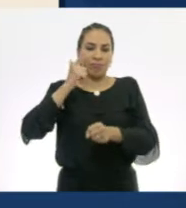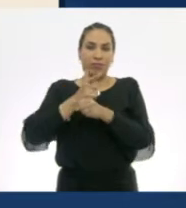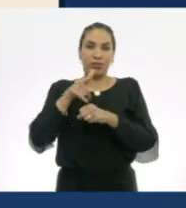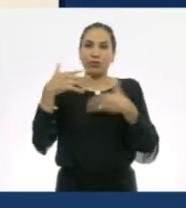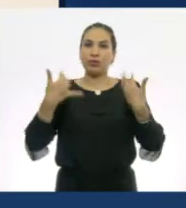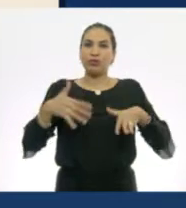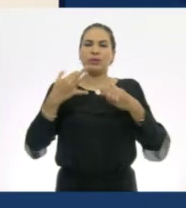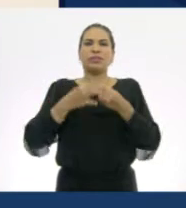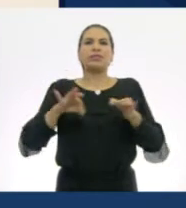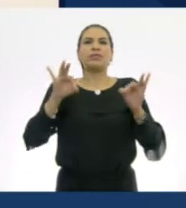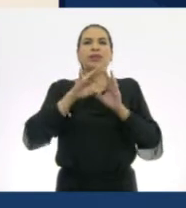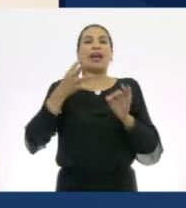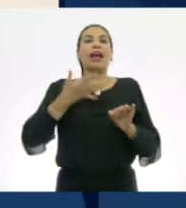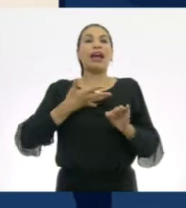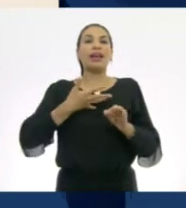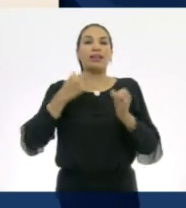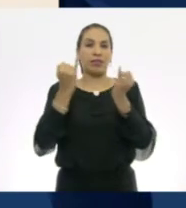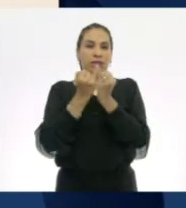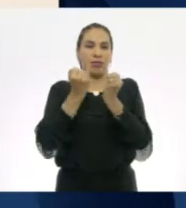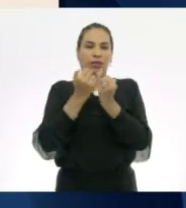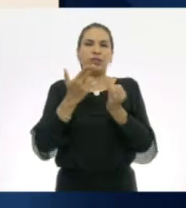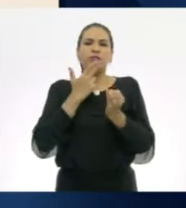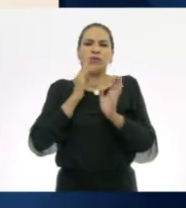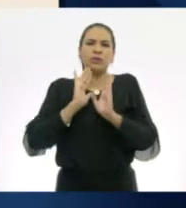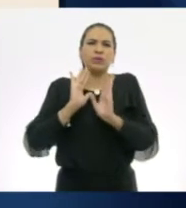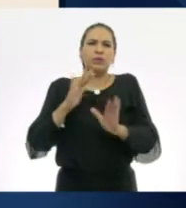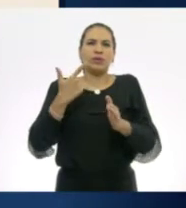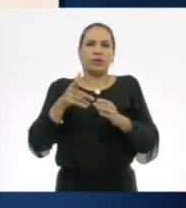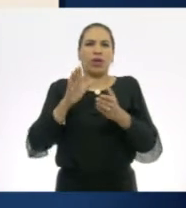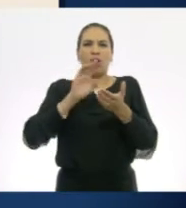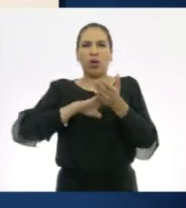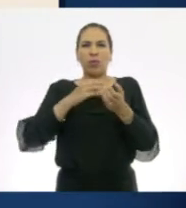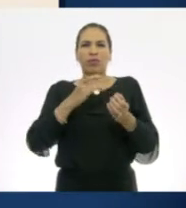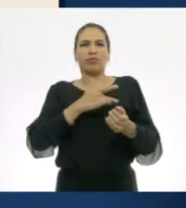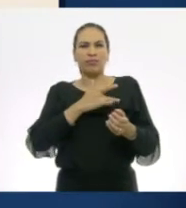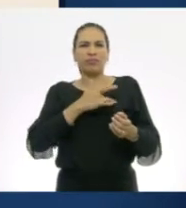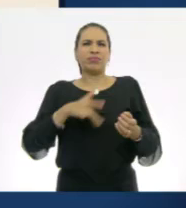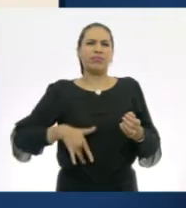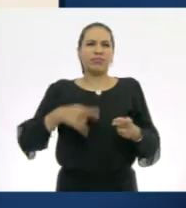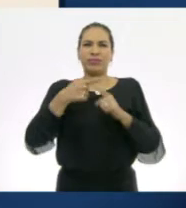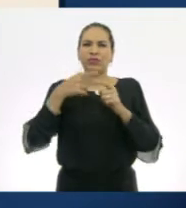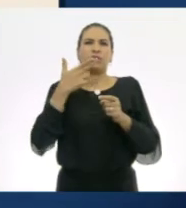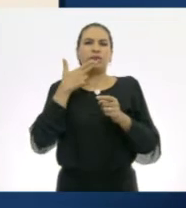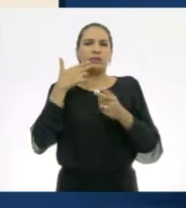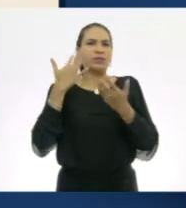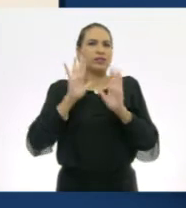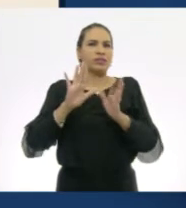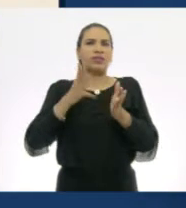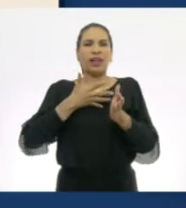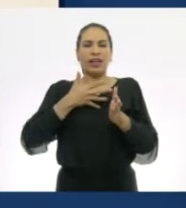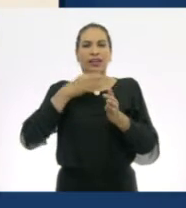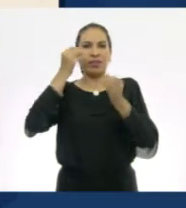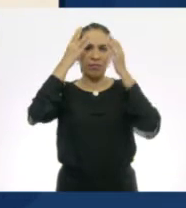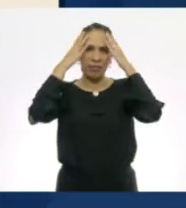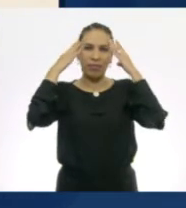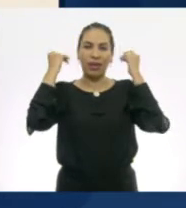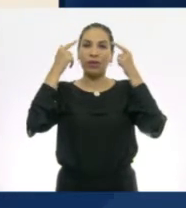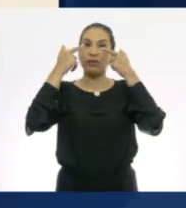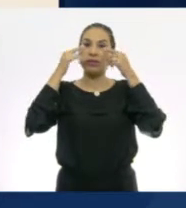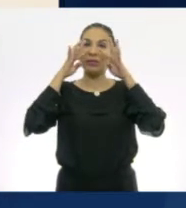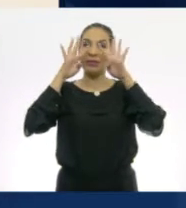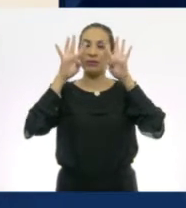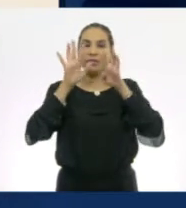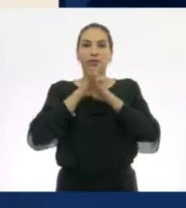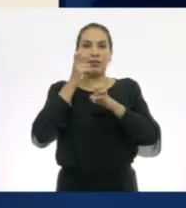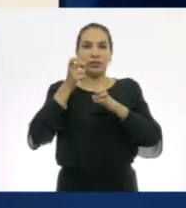descubrimiento radica en que se encuentra tan bien conservado que sus órganos están intactos y tiene pelaje y pestañas. A partir de